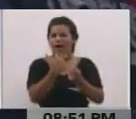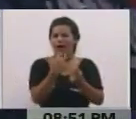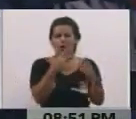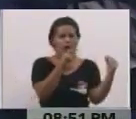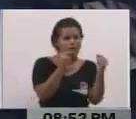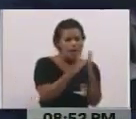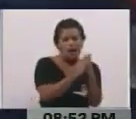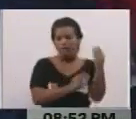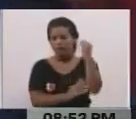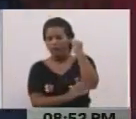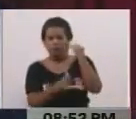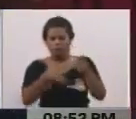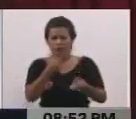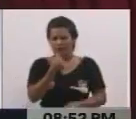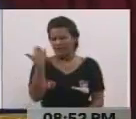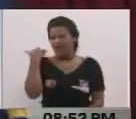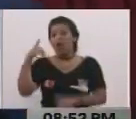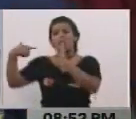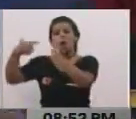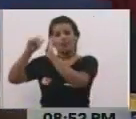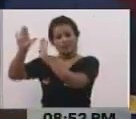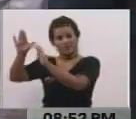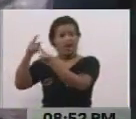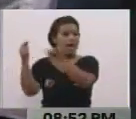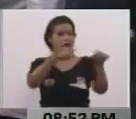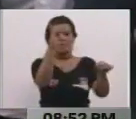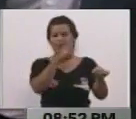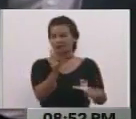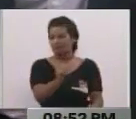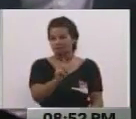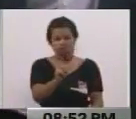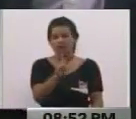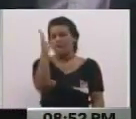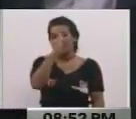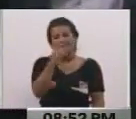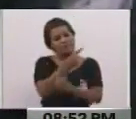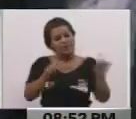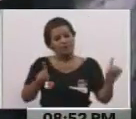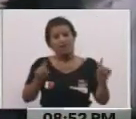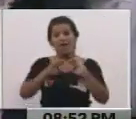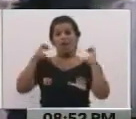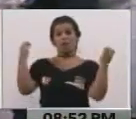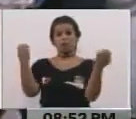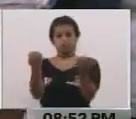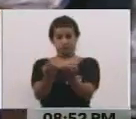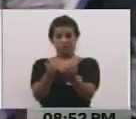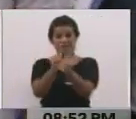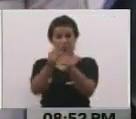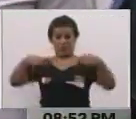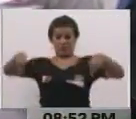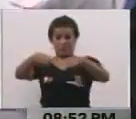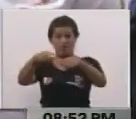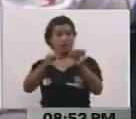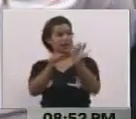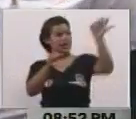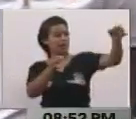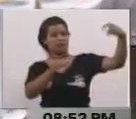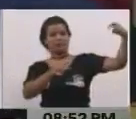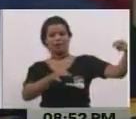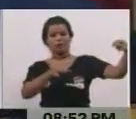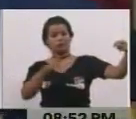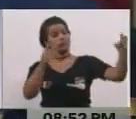al oído, tal. No, allá, aquí no, aquí se veía que el río era un poco lejos, pero bueno, como lo decía, había